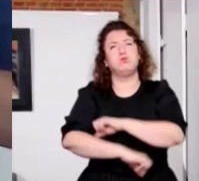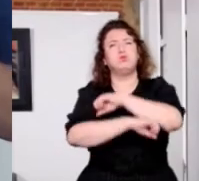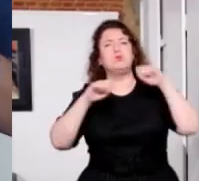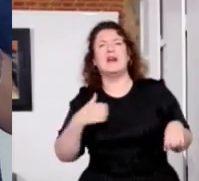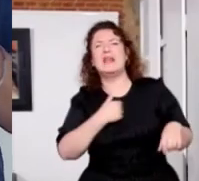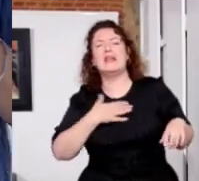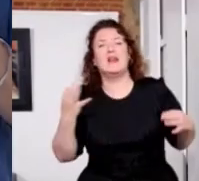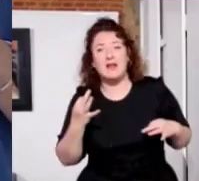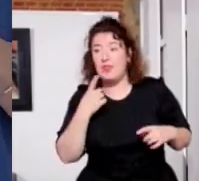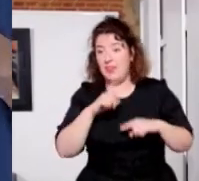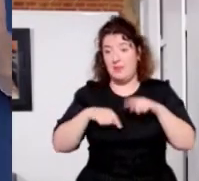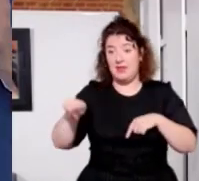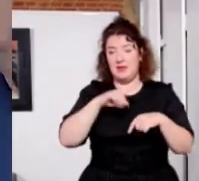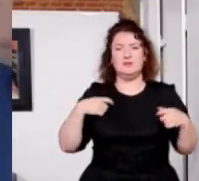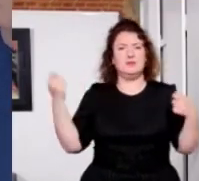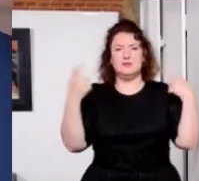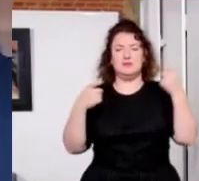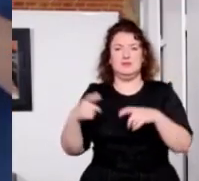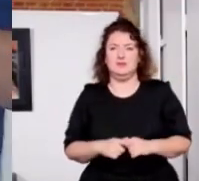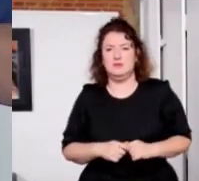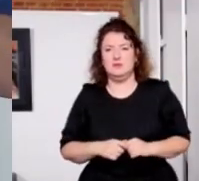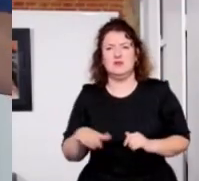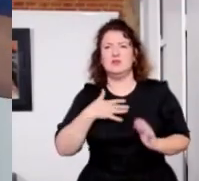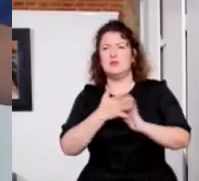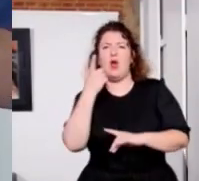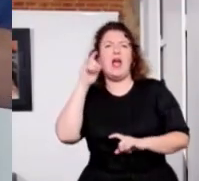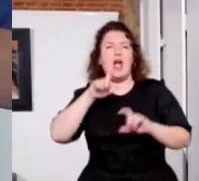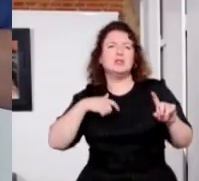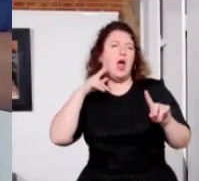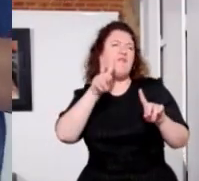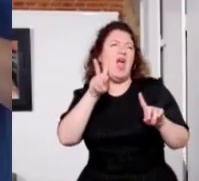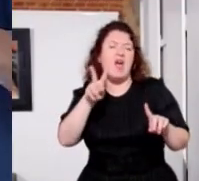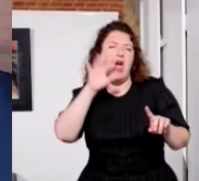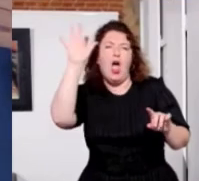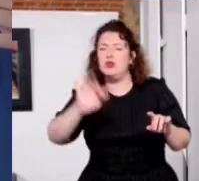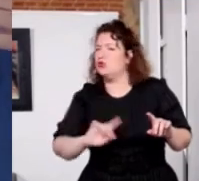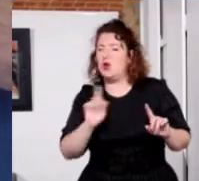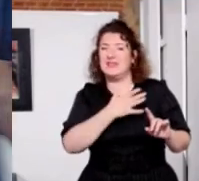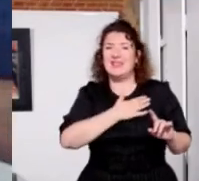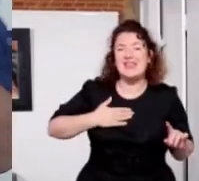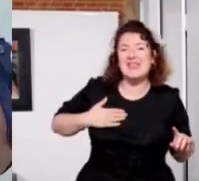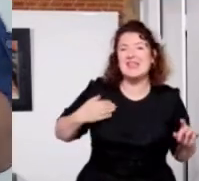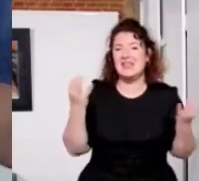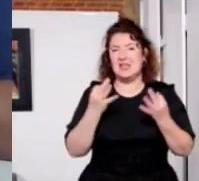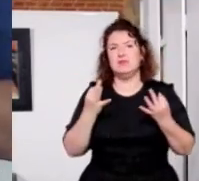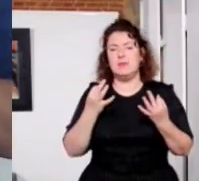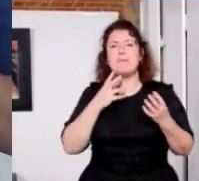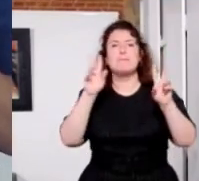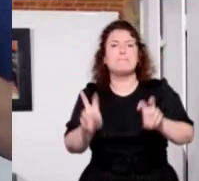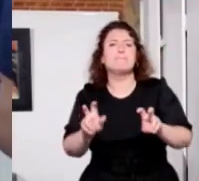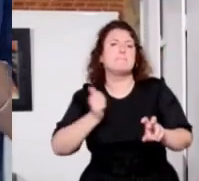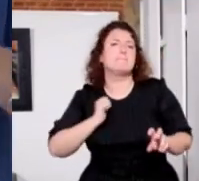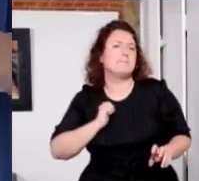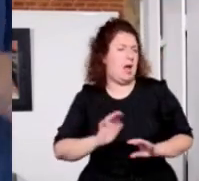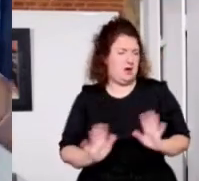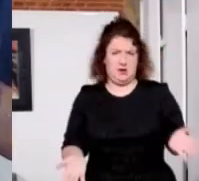utilidad que le encuentren. Porque la Volunteca no pretende tener muchas visitas y mucha gente que la vea, sino que lo que pretende la Volunteca es ser útil, ser